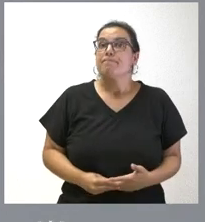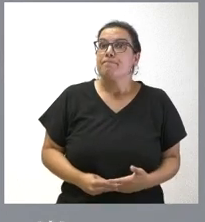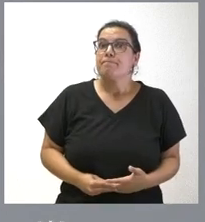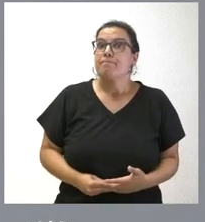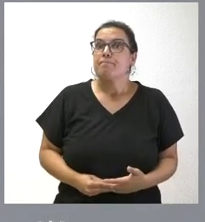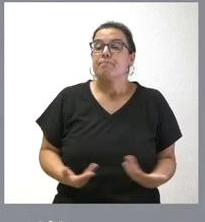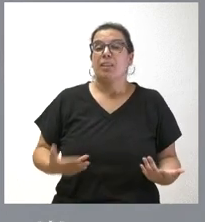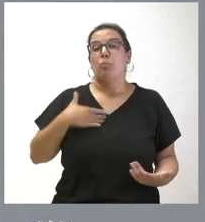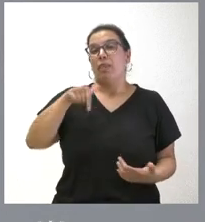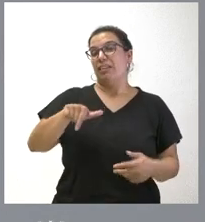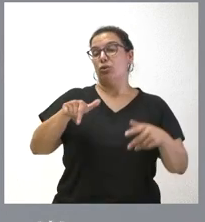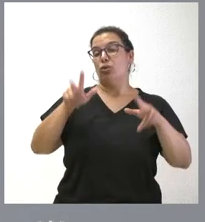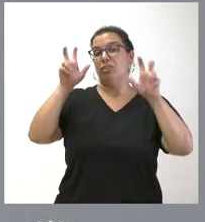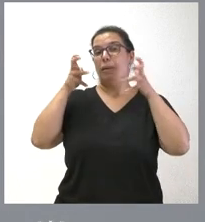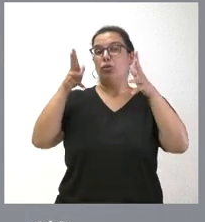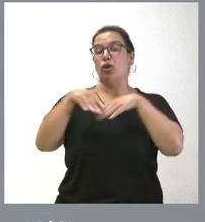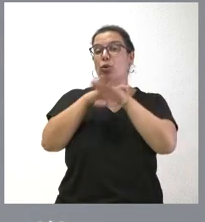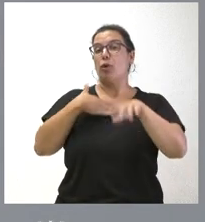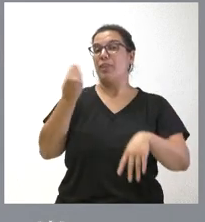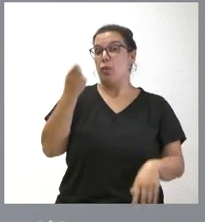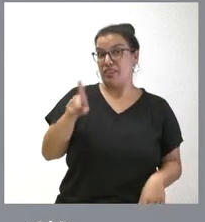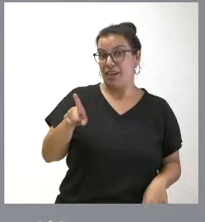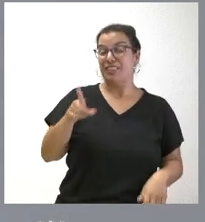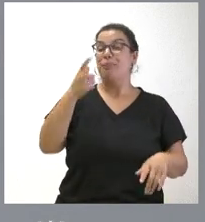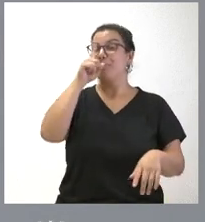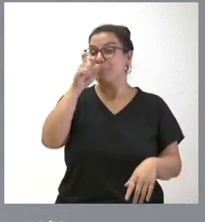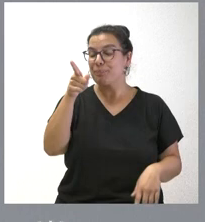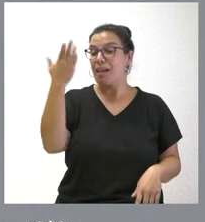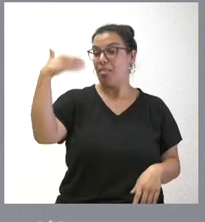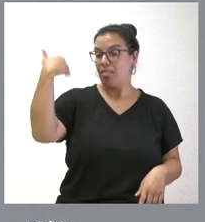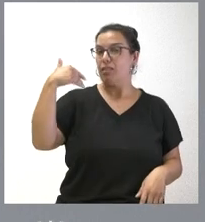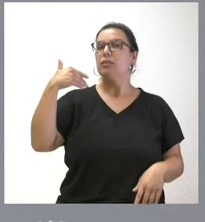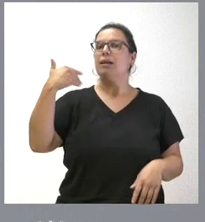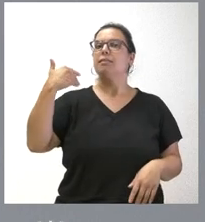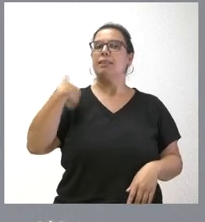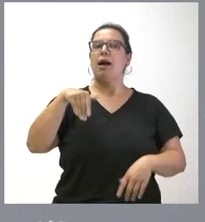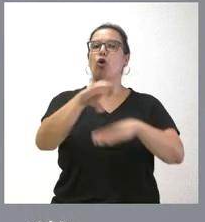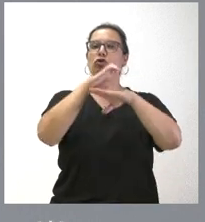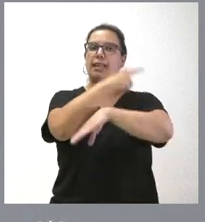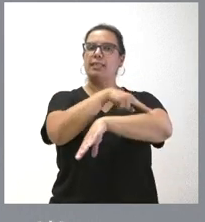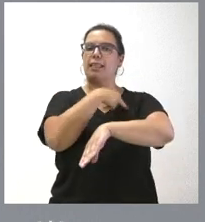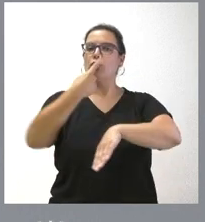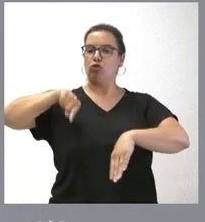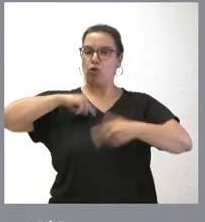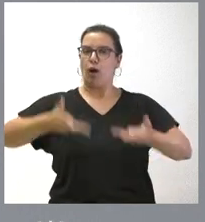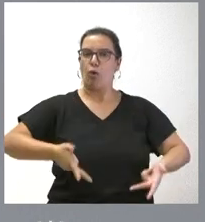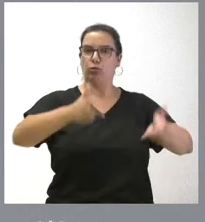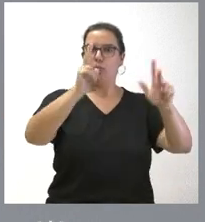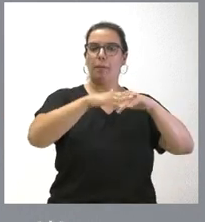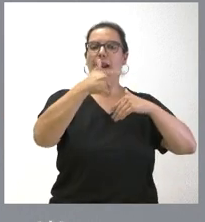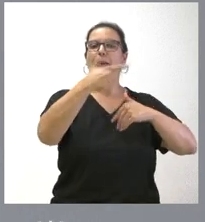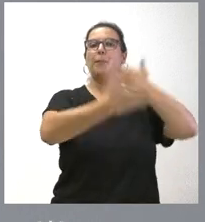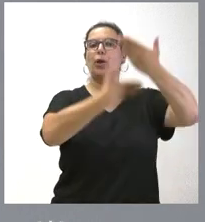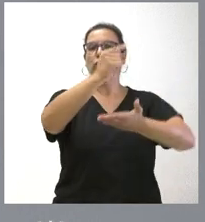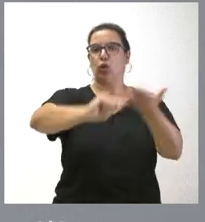que venir al consejo de gobierno si usted recuerda en su momento es autorizado a la consejería de sanidad a llevar a cabo el proceso de contratación